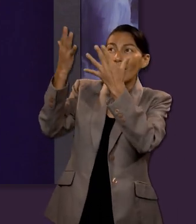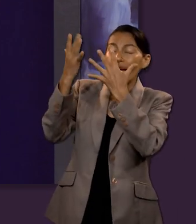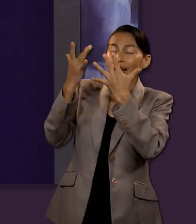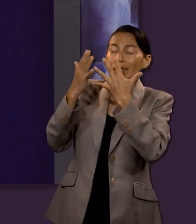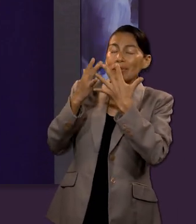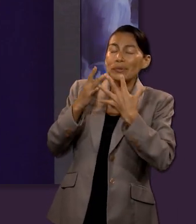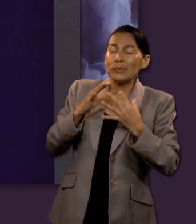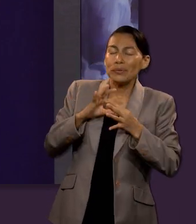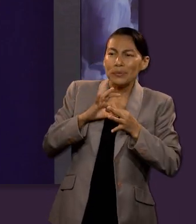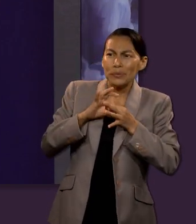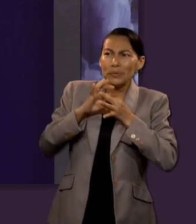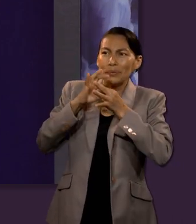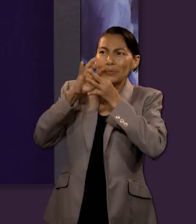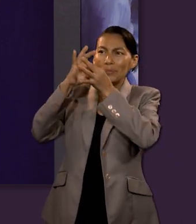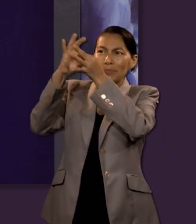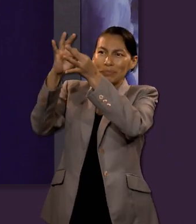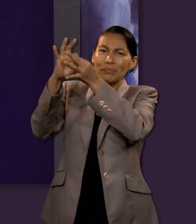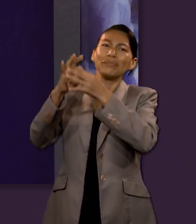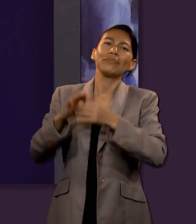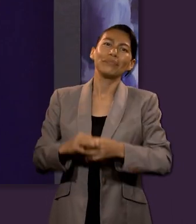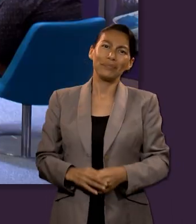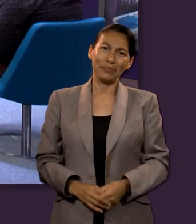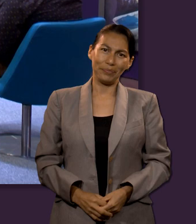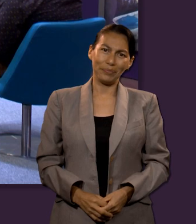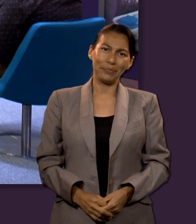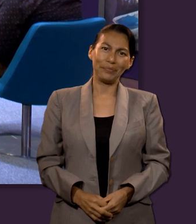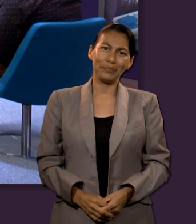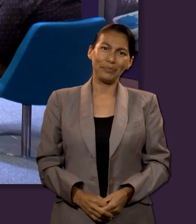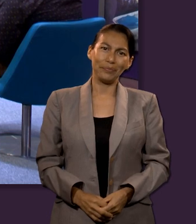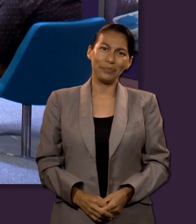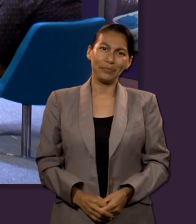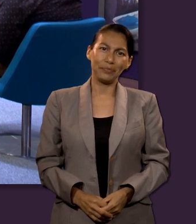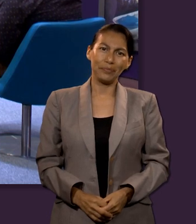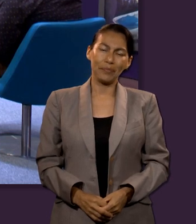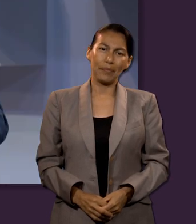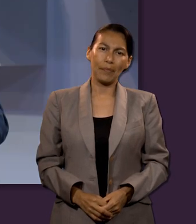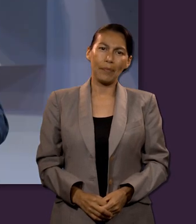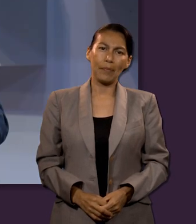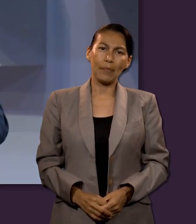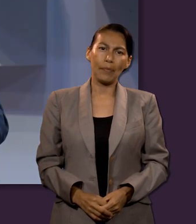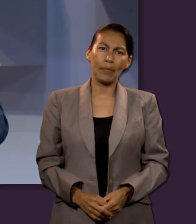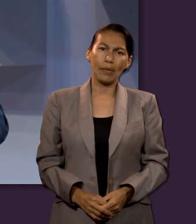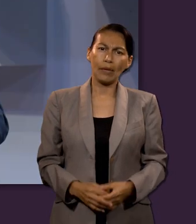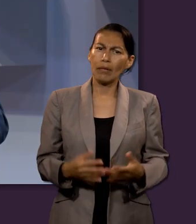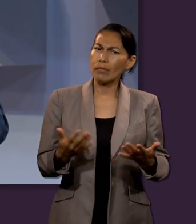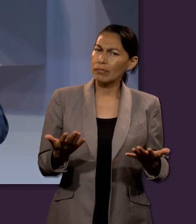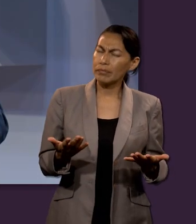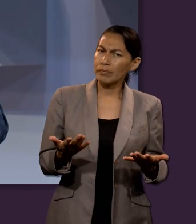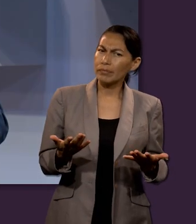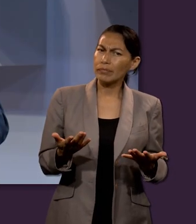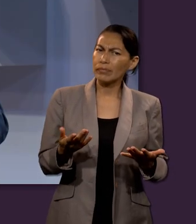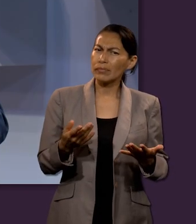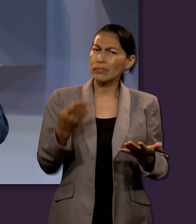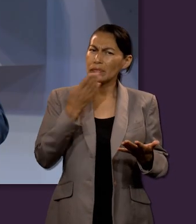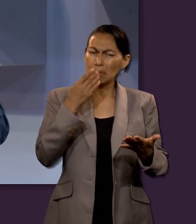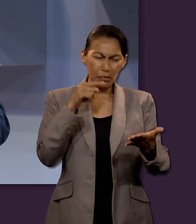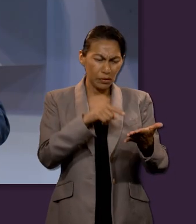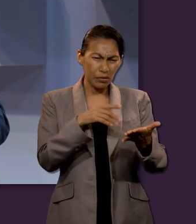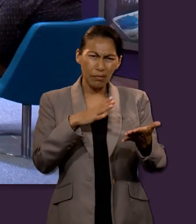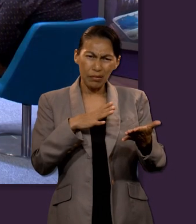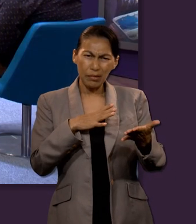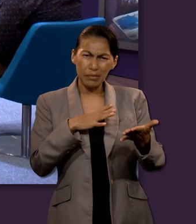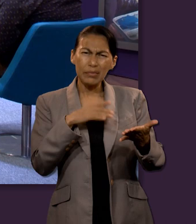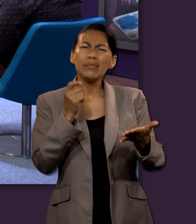un mismo sentir según cristo jesús podemos aprender algo de lo que nos dice este